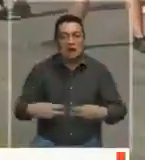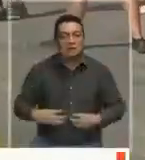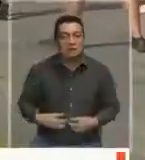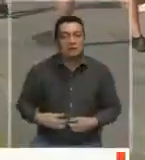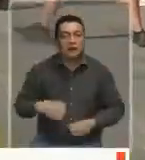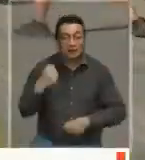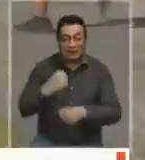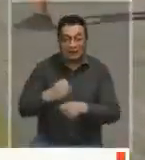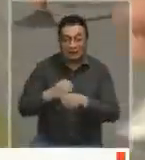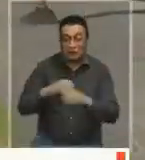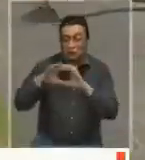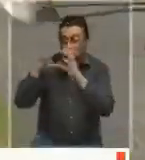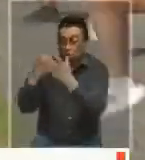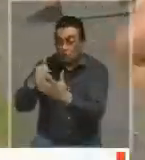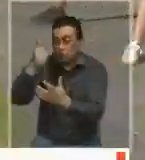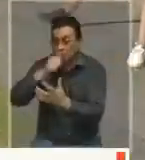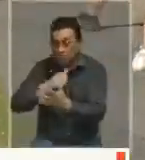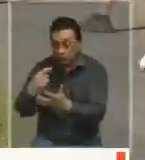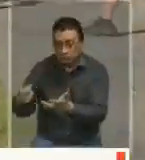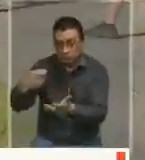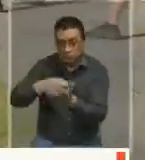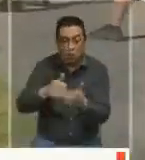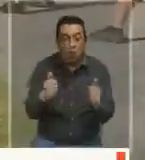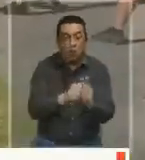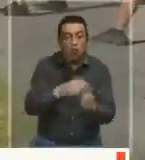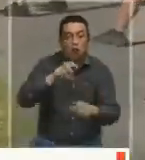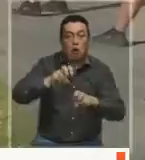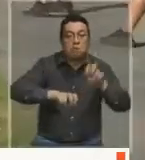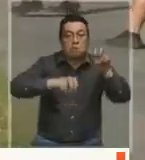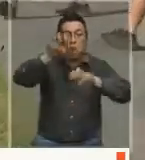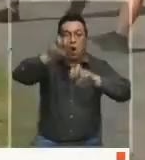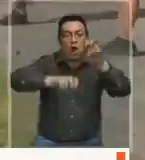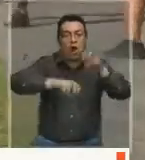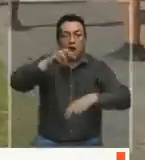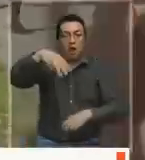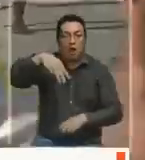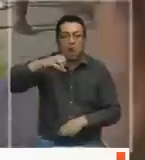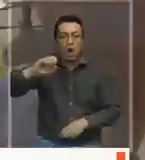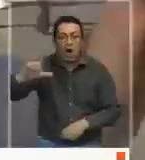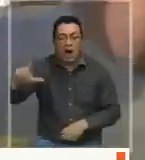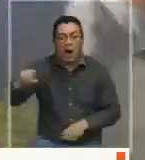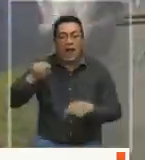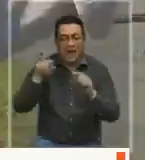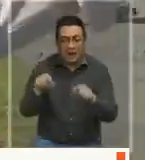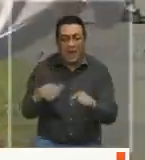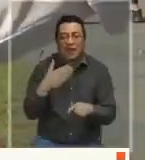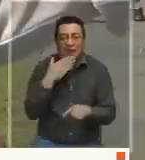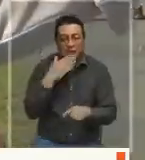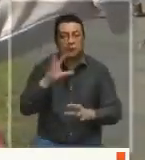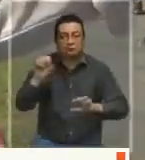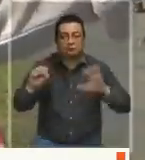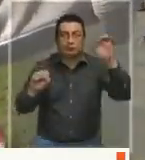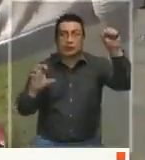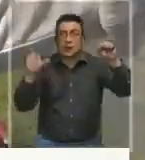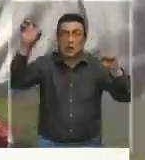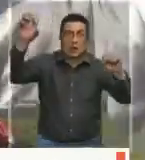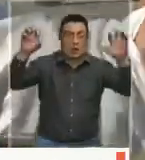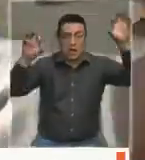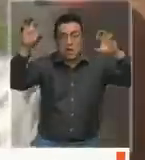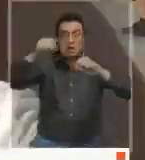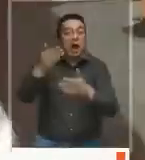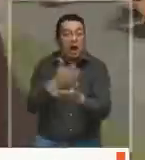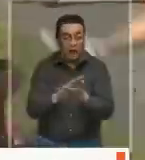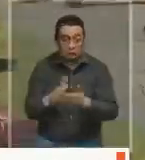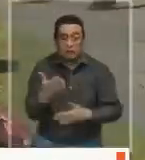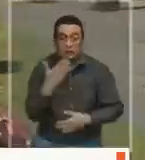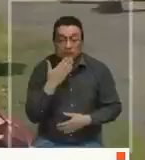trabajando con el mundo privado en conjunto con el MOL para favorecer diferentes disciplinas. Vamos a tener un muro de escalada completamente gratuito.